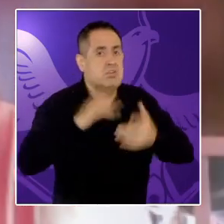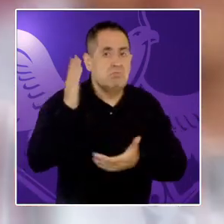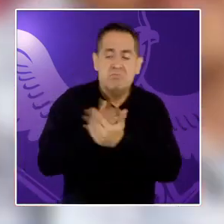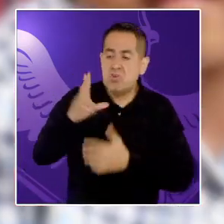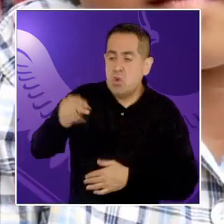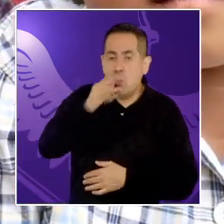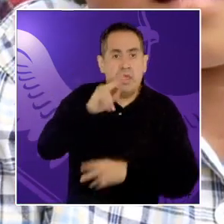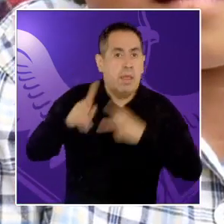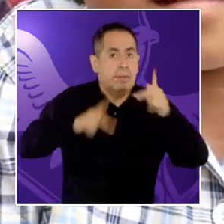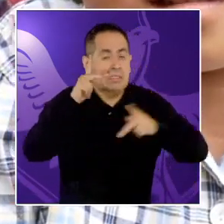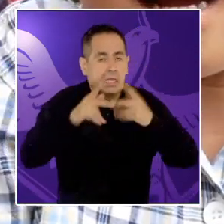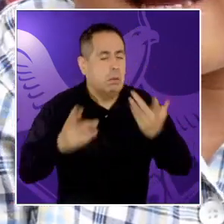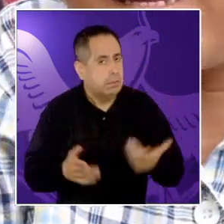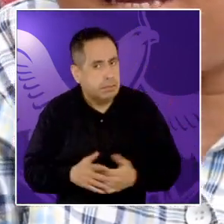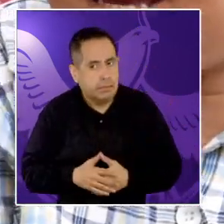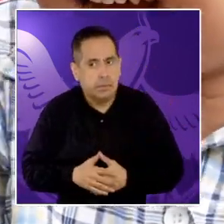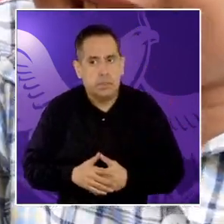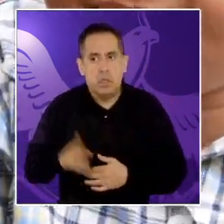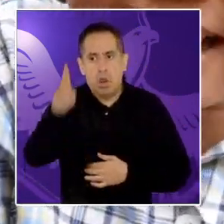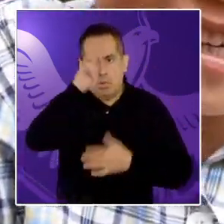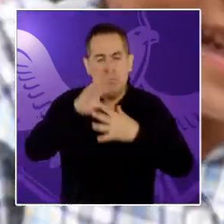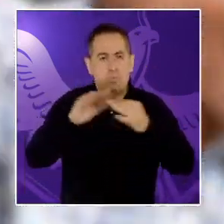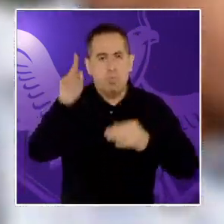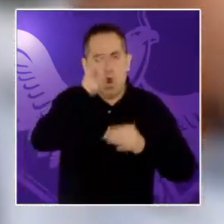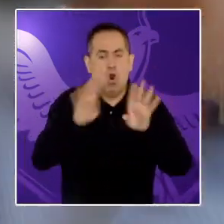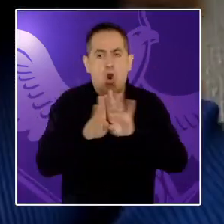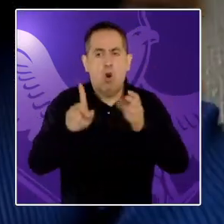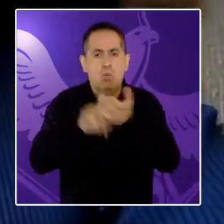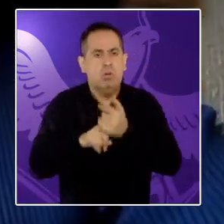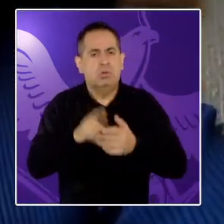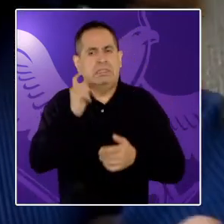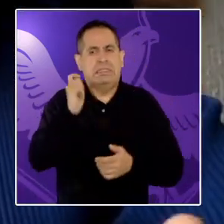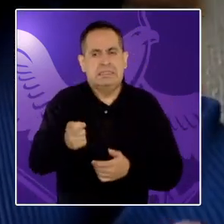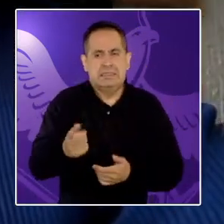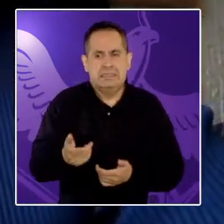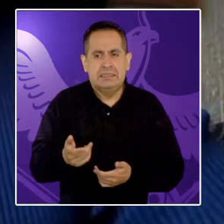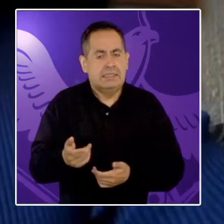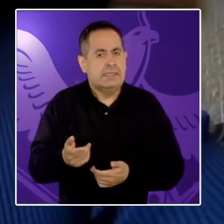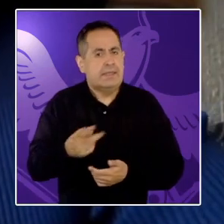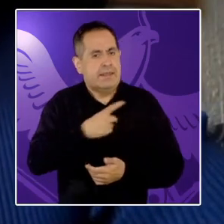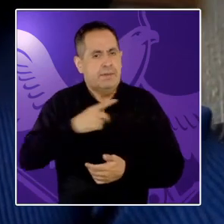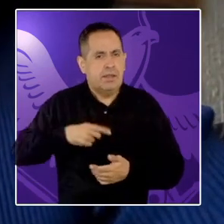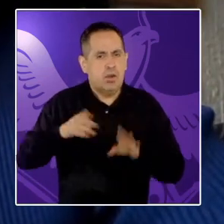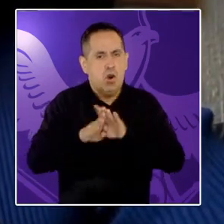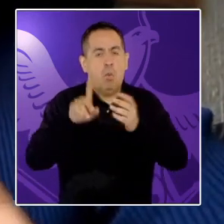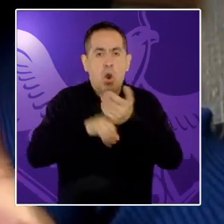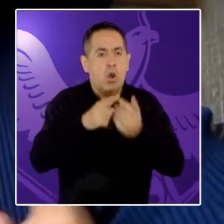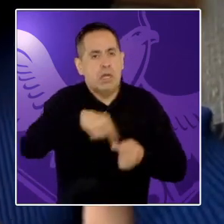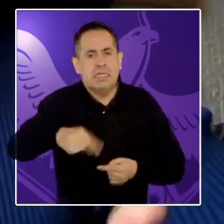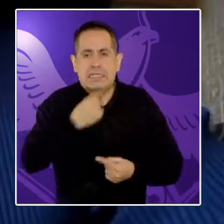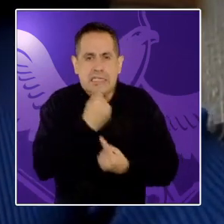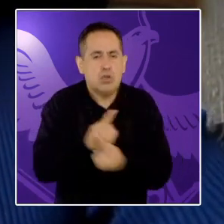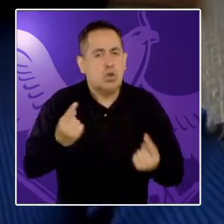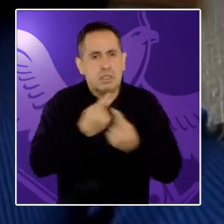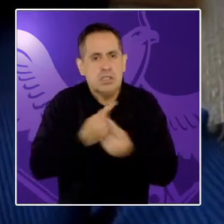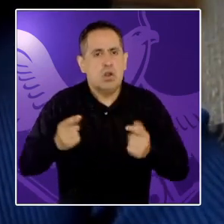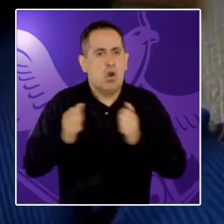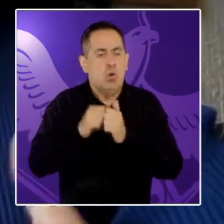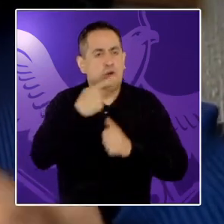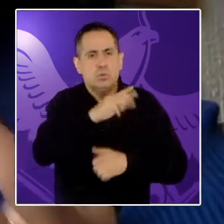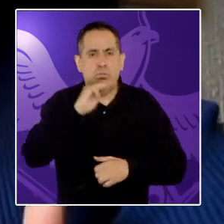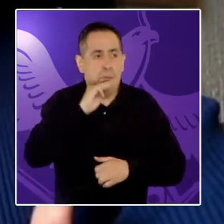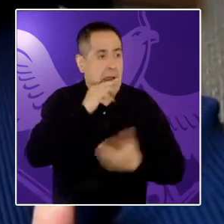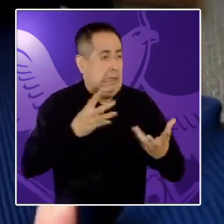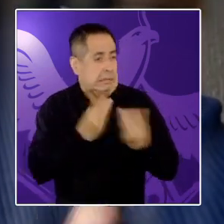las visitas de los niños que están fuera hacia adentro. Necesariamente esto debe traducirse en medidas de carácter extraordinario